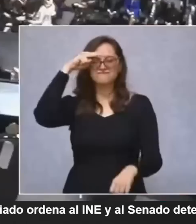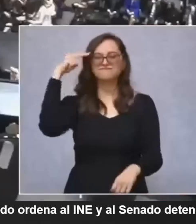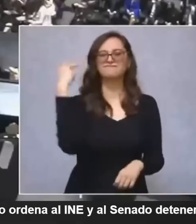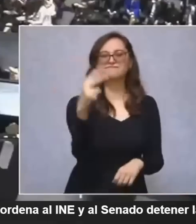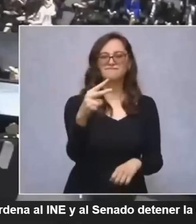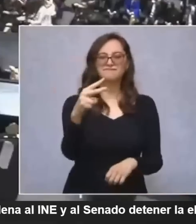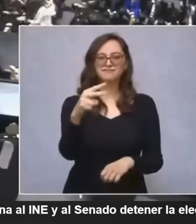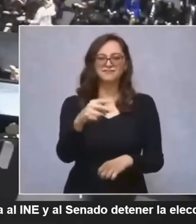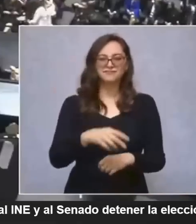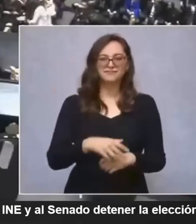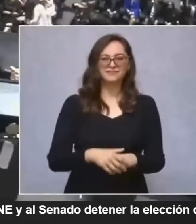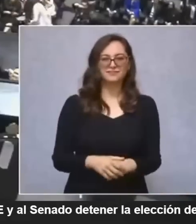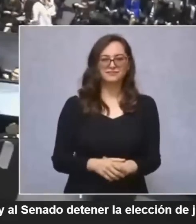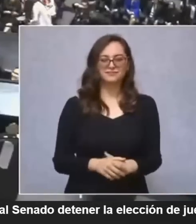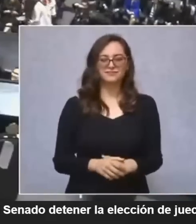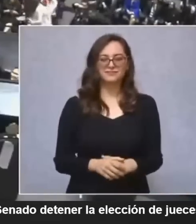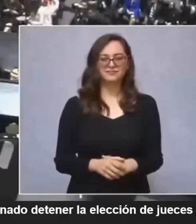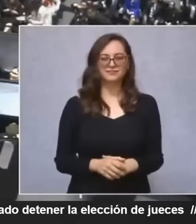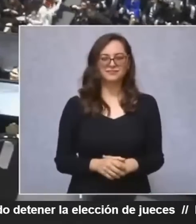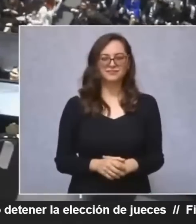México!